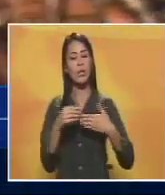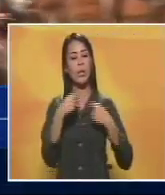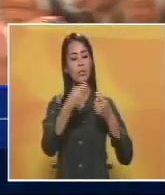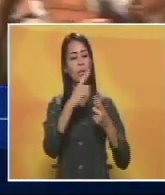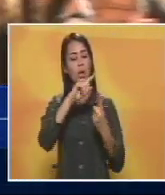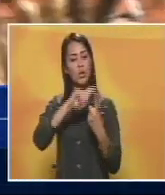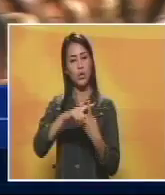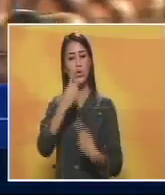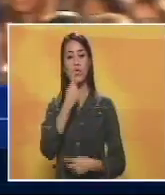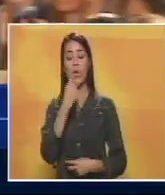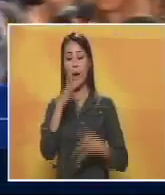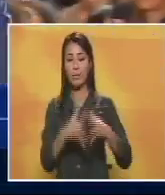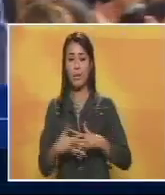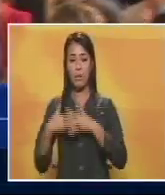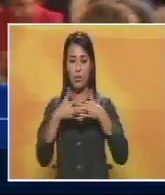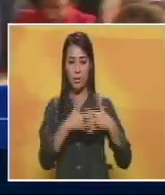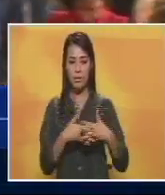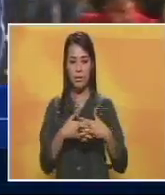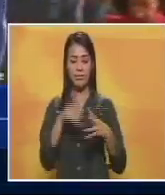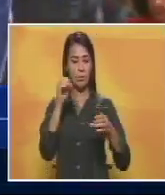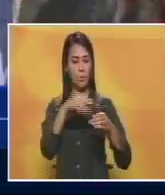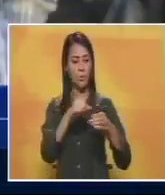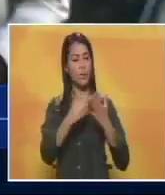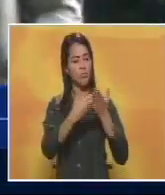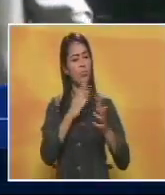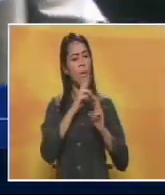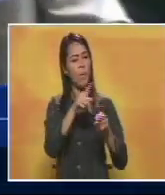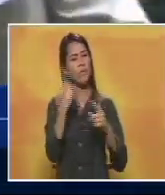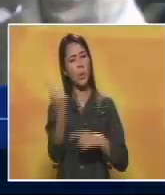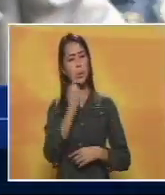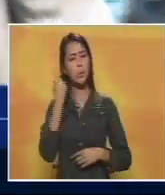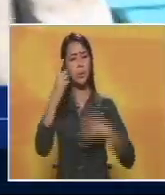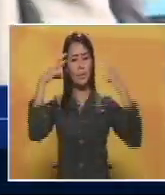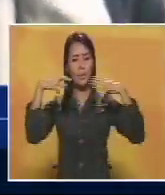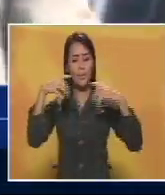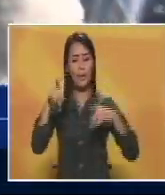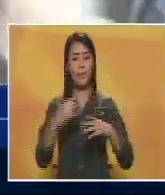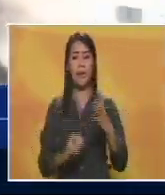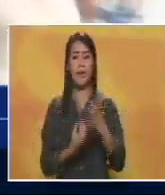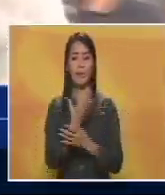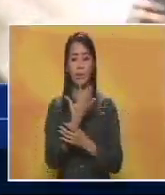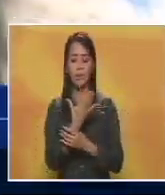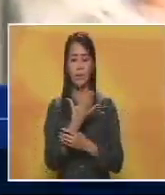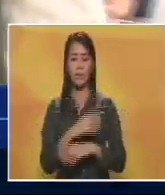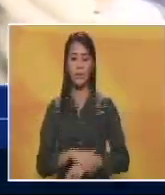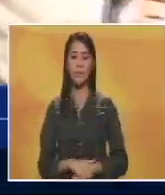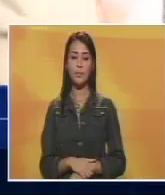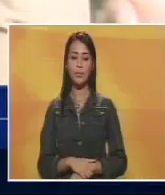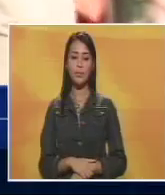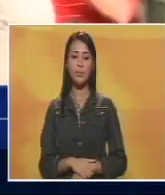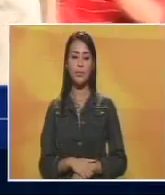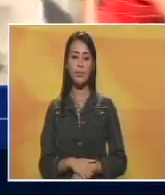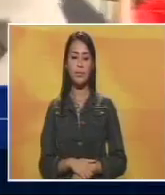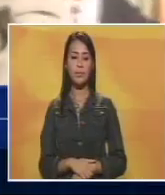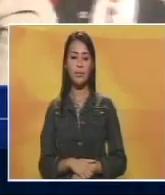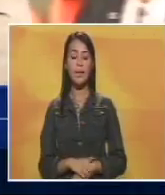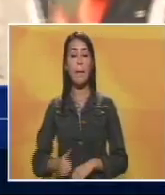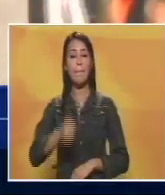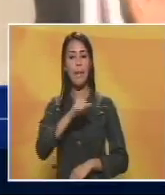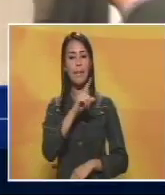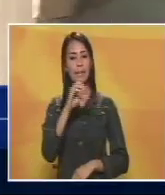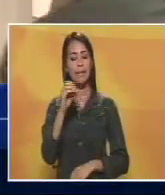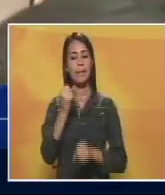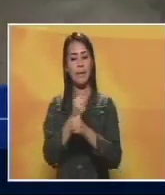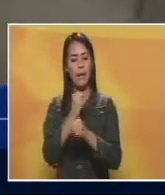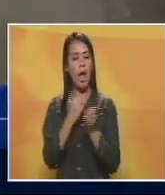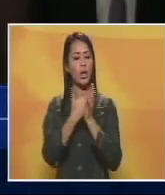Cruz Roja estadounidense como al fondo de respuesta al huracán Florence de la Fundación para las Carolinas. Además, más de 100